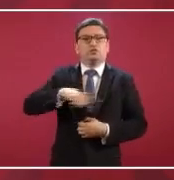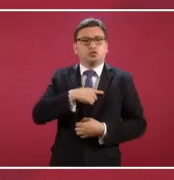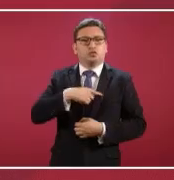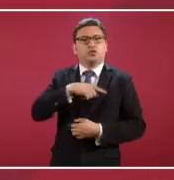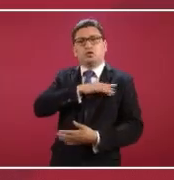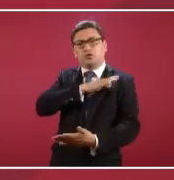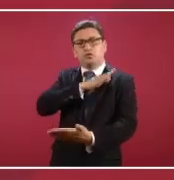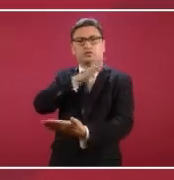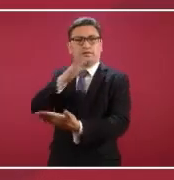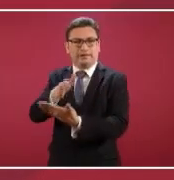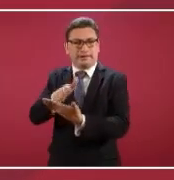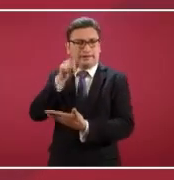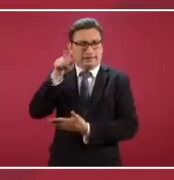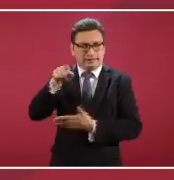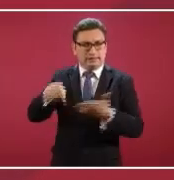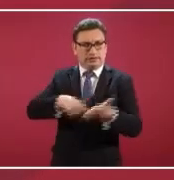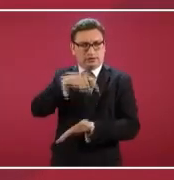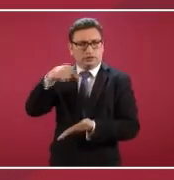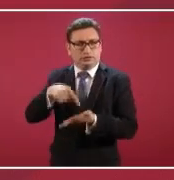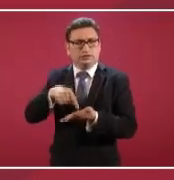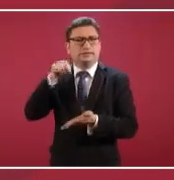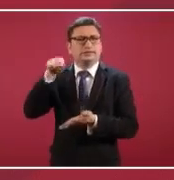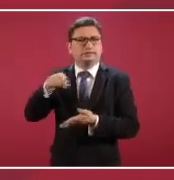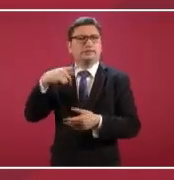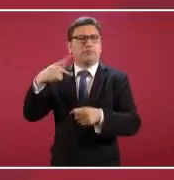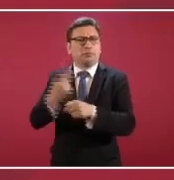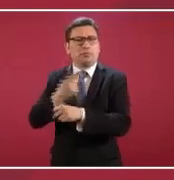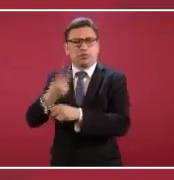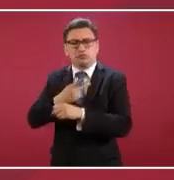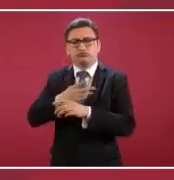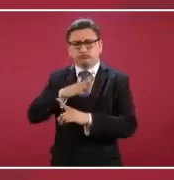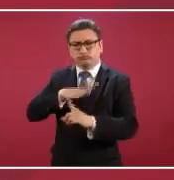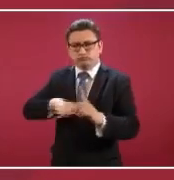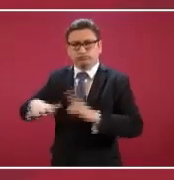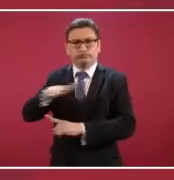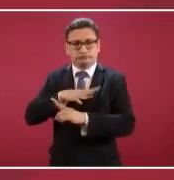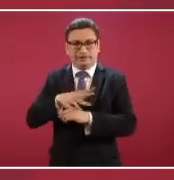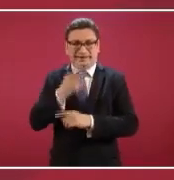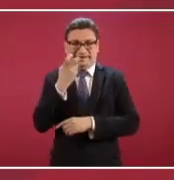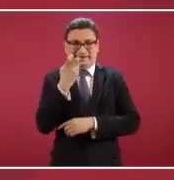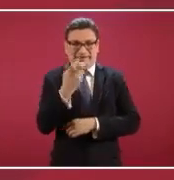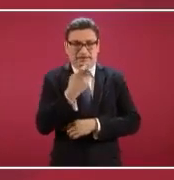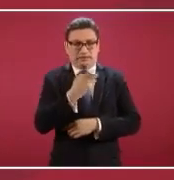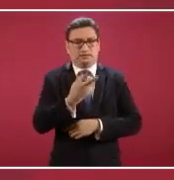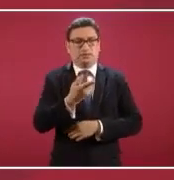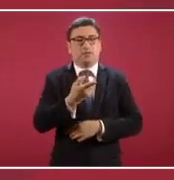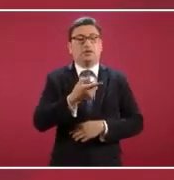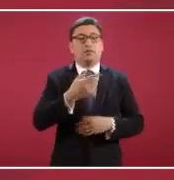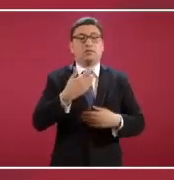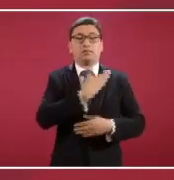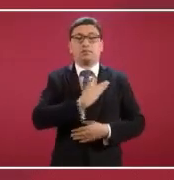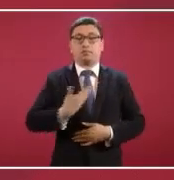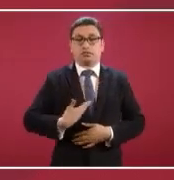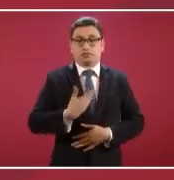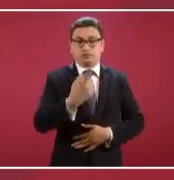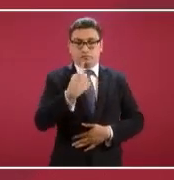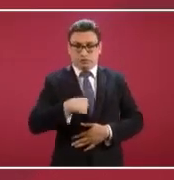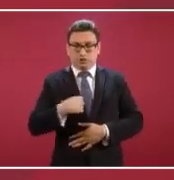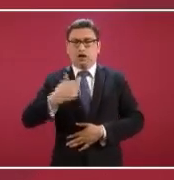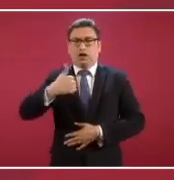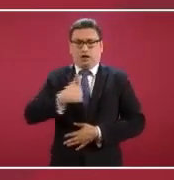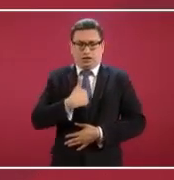presencia allá, en el lugar de los hechos. Y ahí transmití yo el mensaje que me dio el presidente de